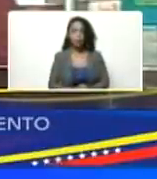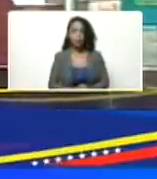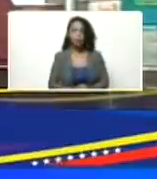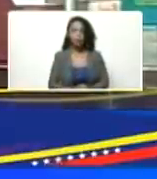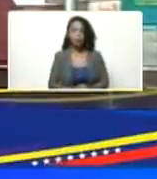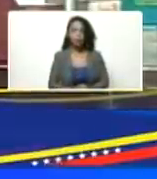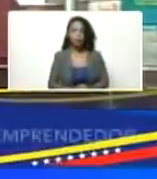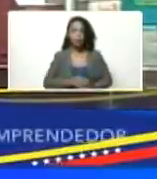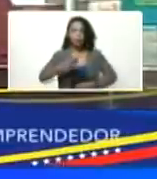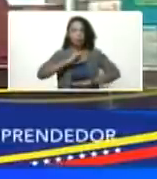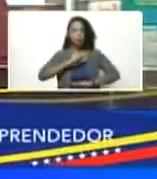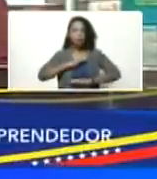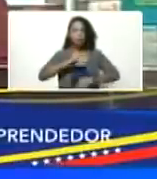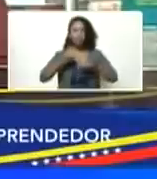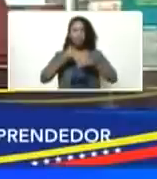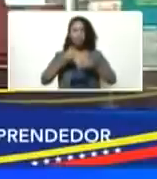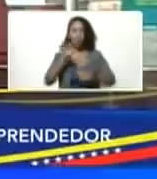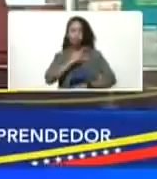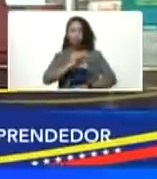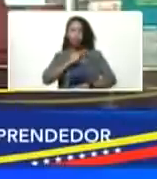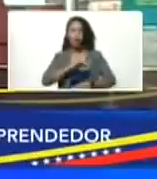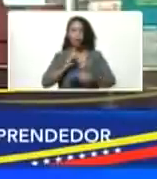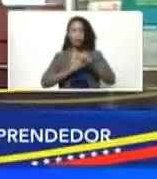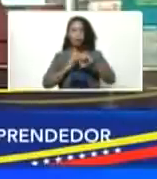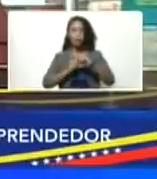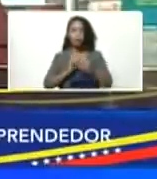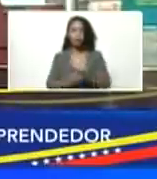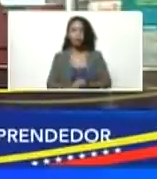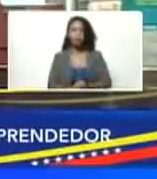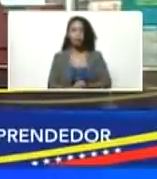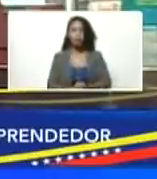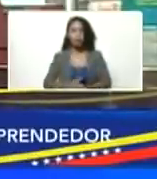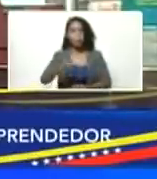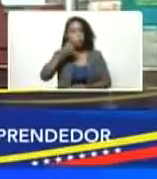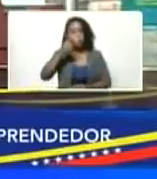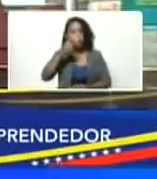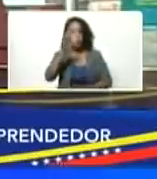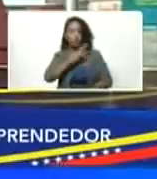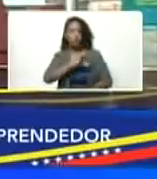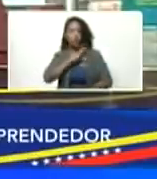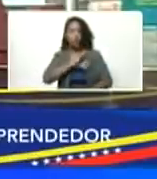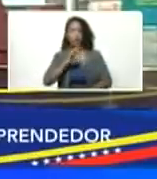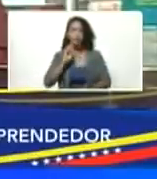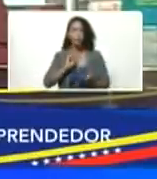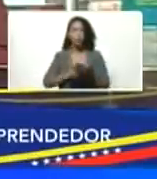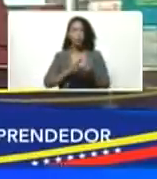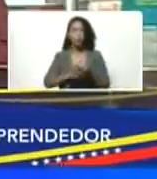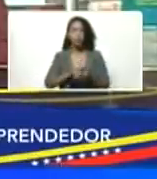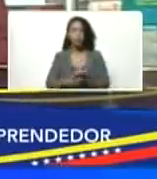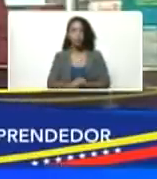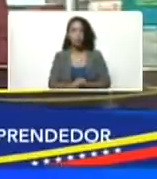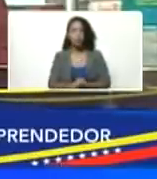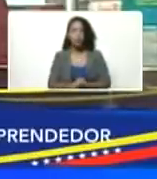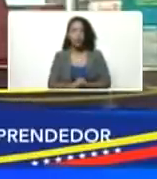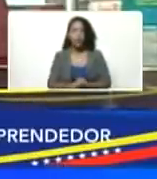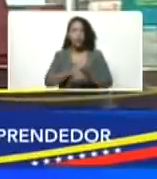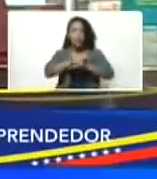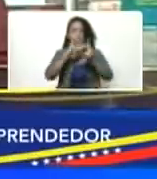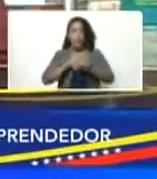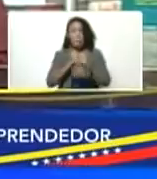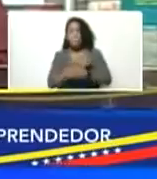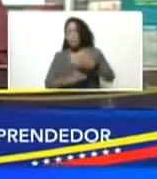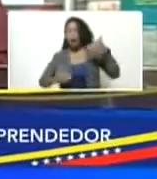de bienestar social, de seguridad social, de felicidad, de